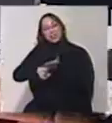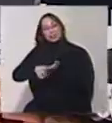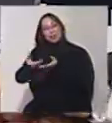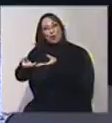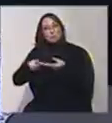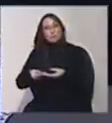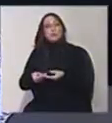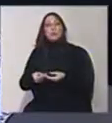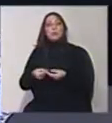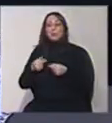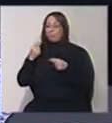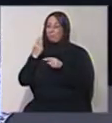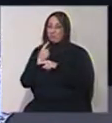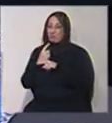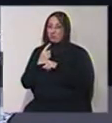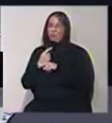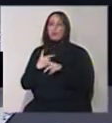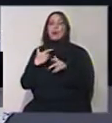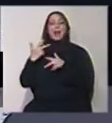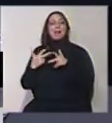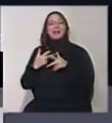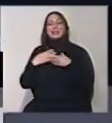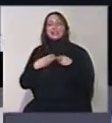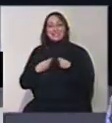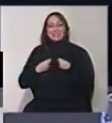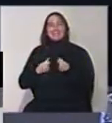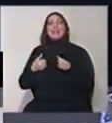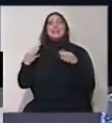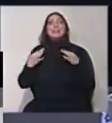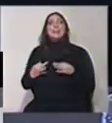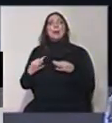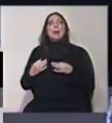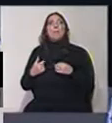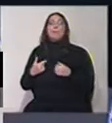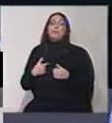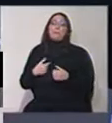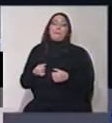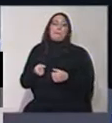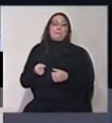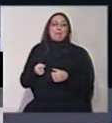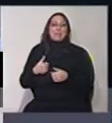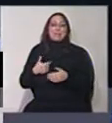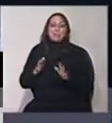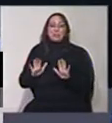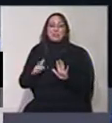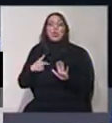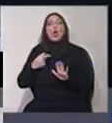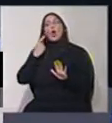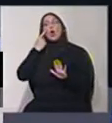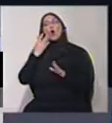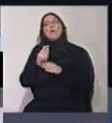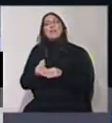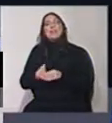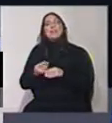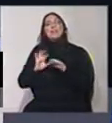yo creo que cuando hablamos de un tema sensible como seguridad, yo preferiría denominarlo convivencia, convivencia